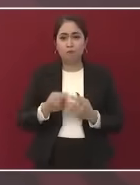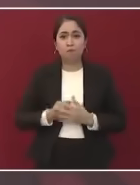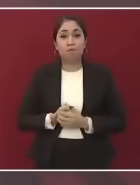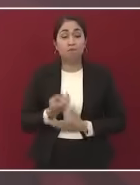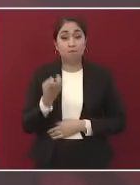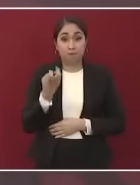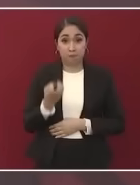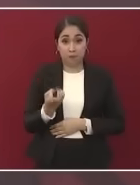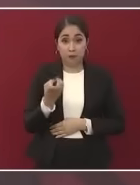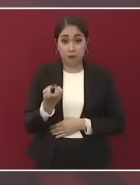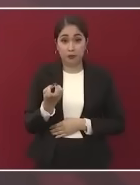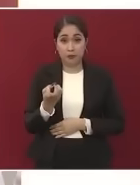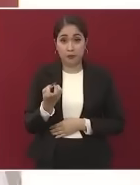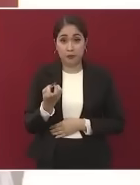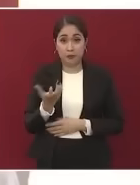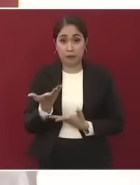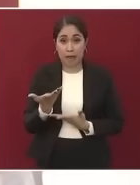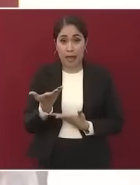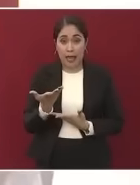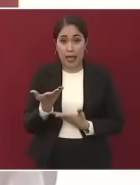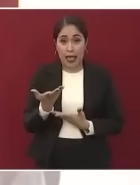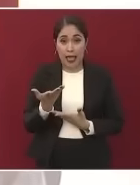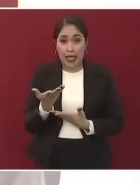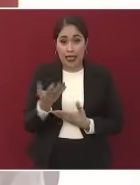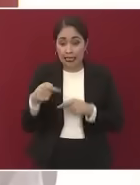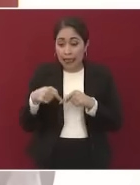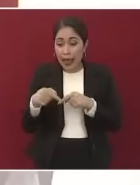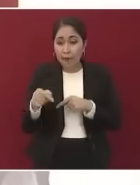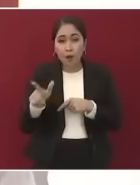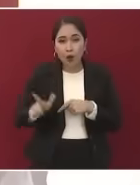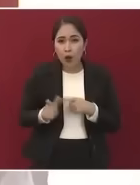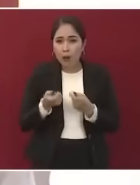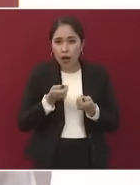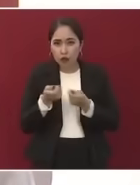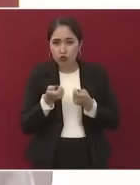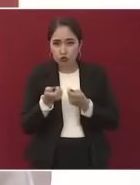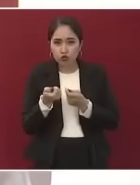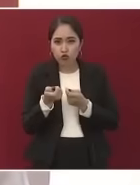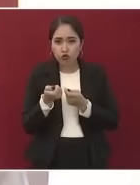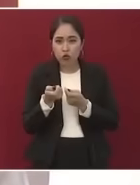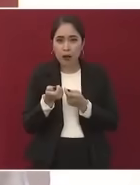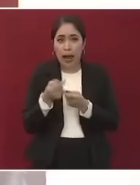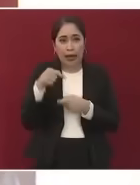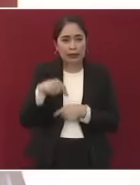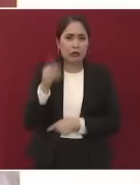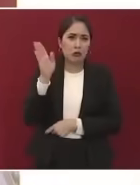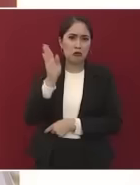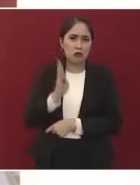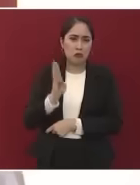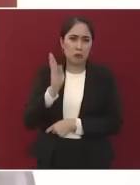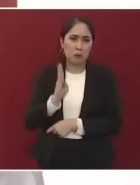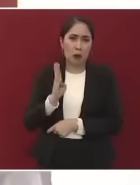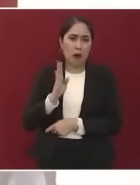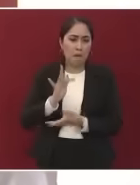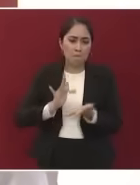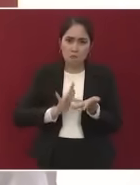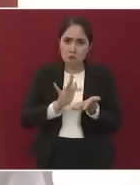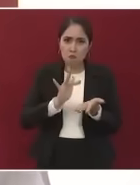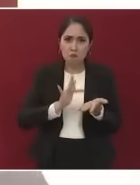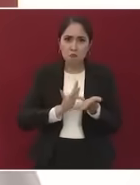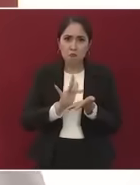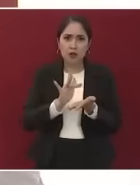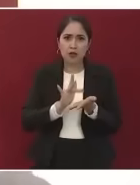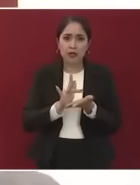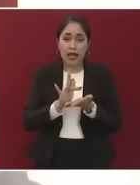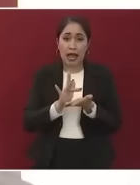cuando López Obrador llega ayer a badirahuato y dice que hay algunos que no les gusta que yo venga al mismo tiempo que reivindica desde ahí